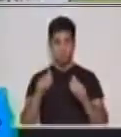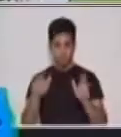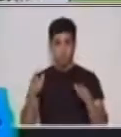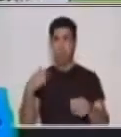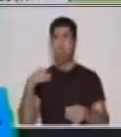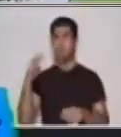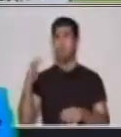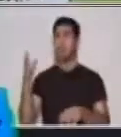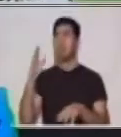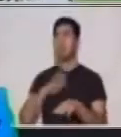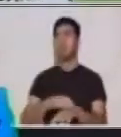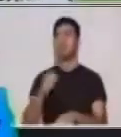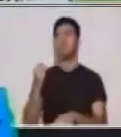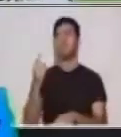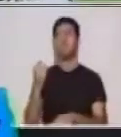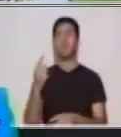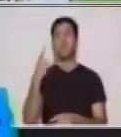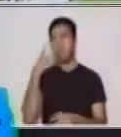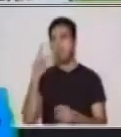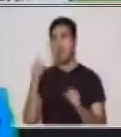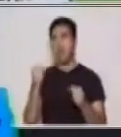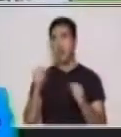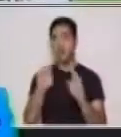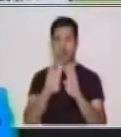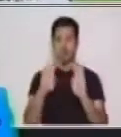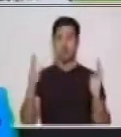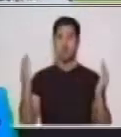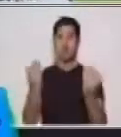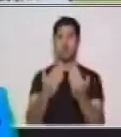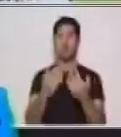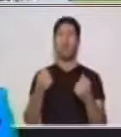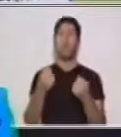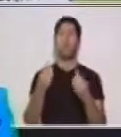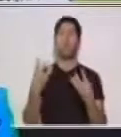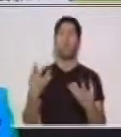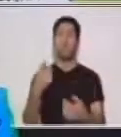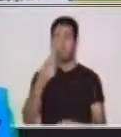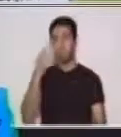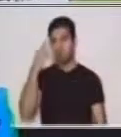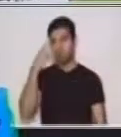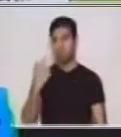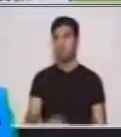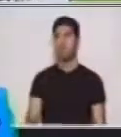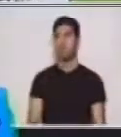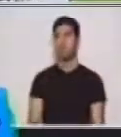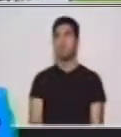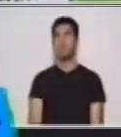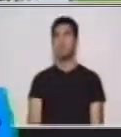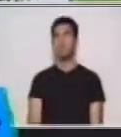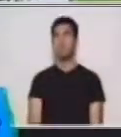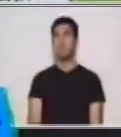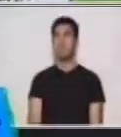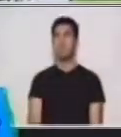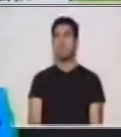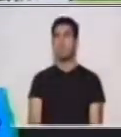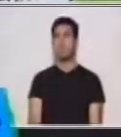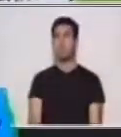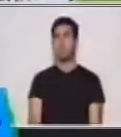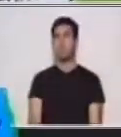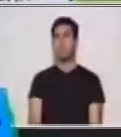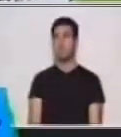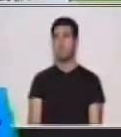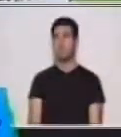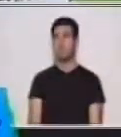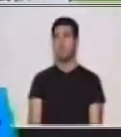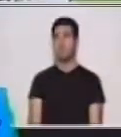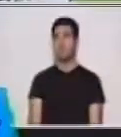completar los rectángulos que necesitamos para la construcción de nuestro prisma? Necesitamos otros